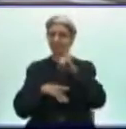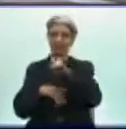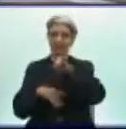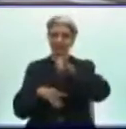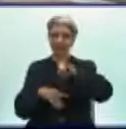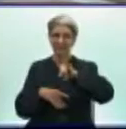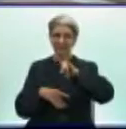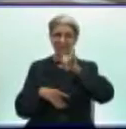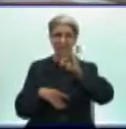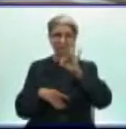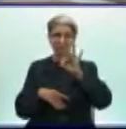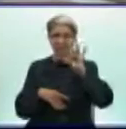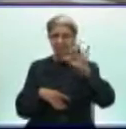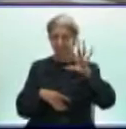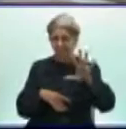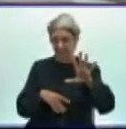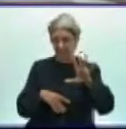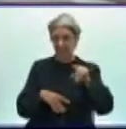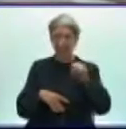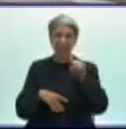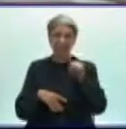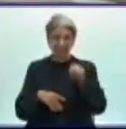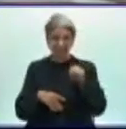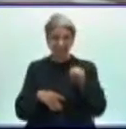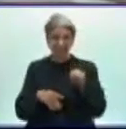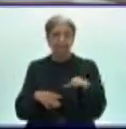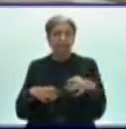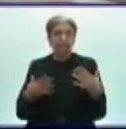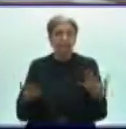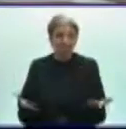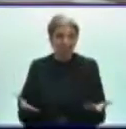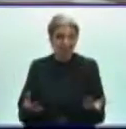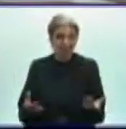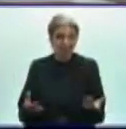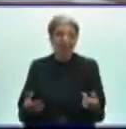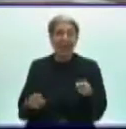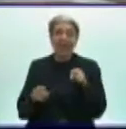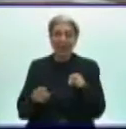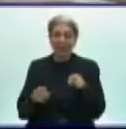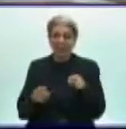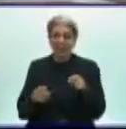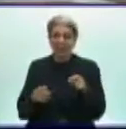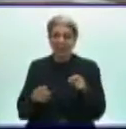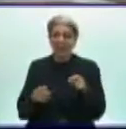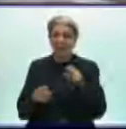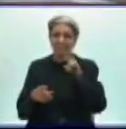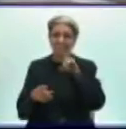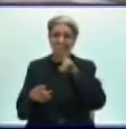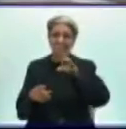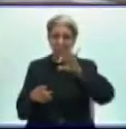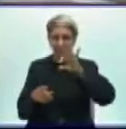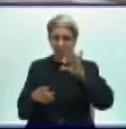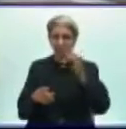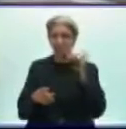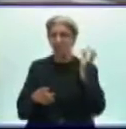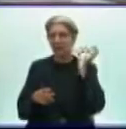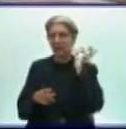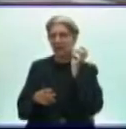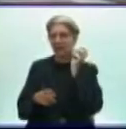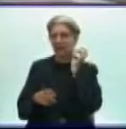1985. Pero hay un detalle curioso e interesante. Esta canción fue grabada el 28 de enero de ese